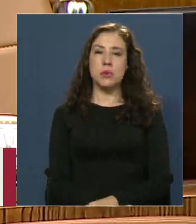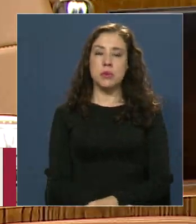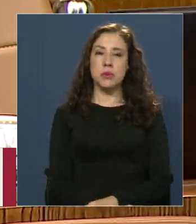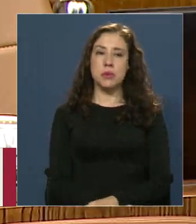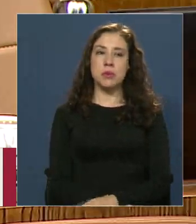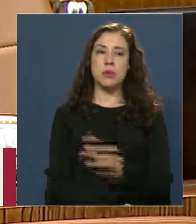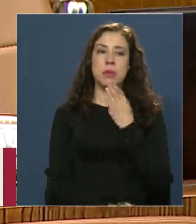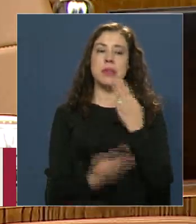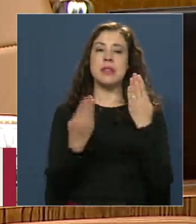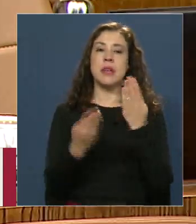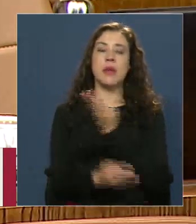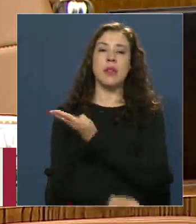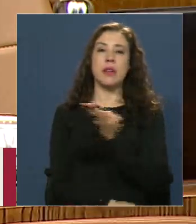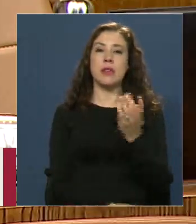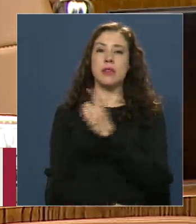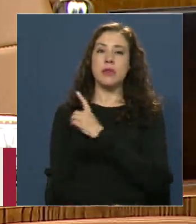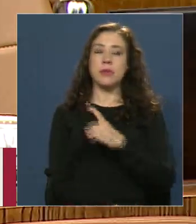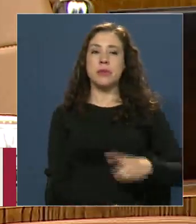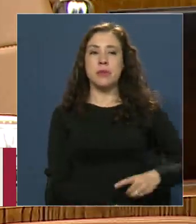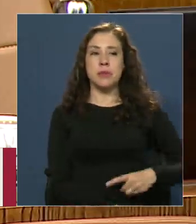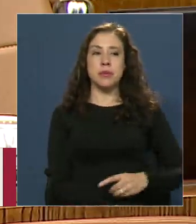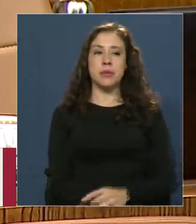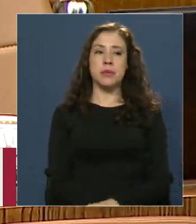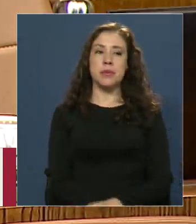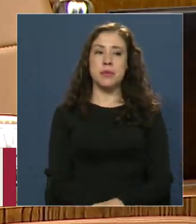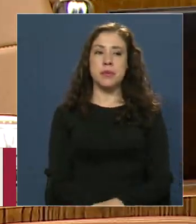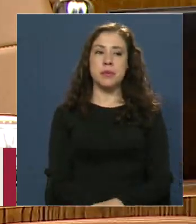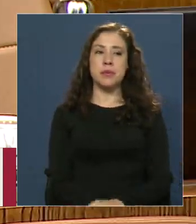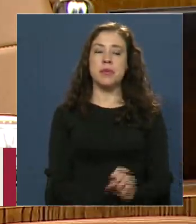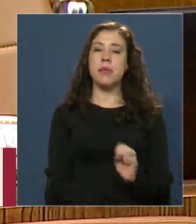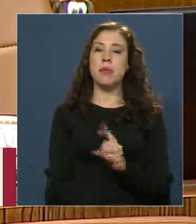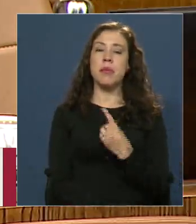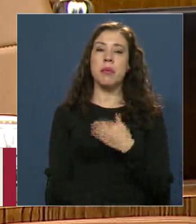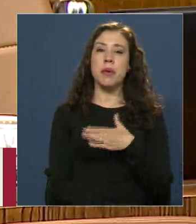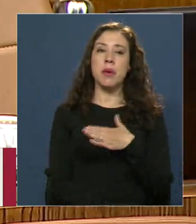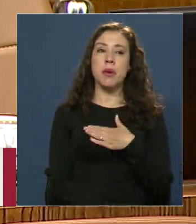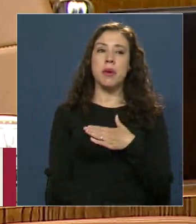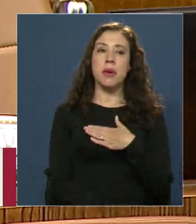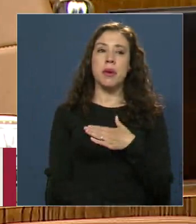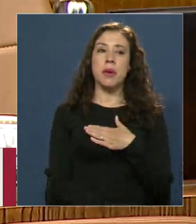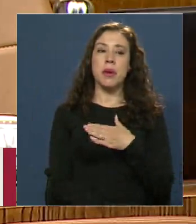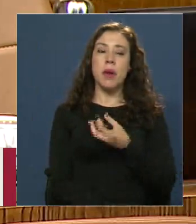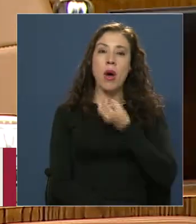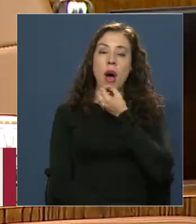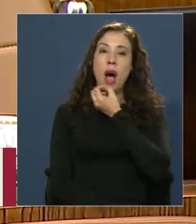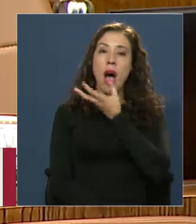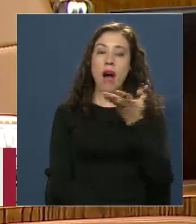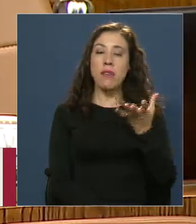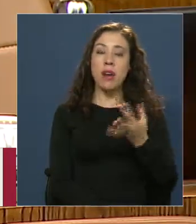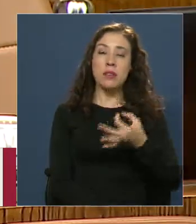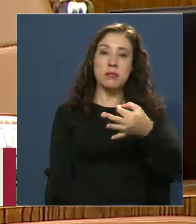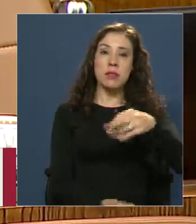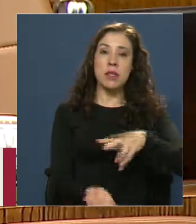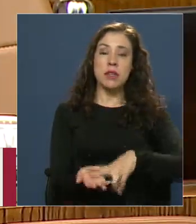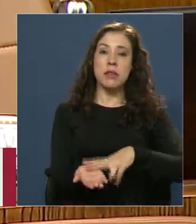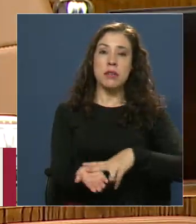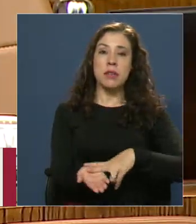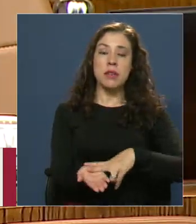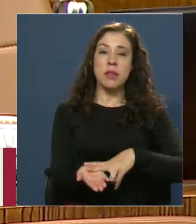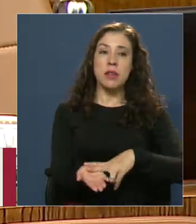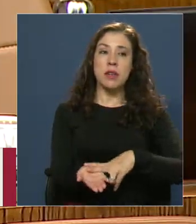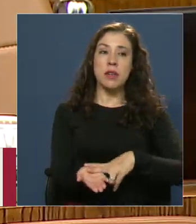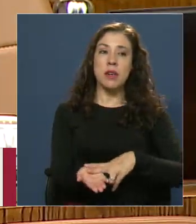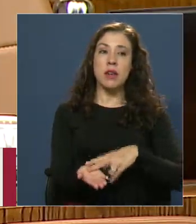y saludar a los colegas. Lo primero que quiero señalar por honestidad es que